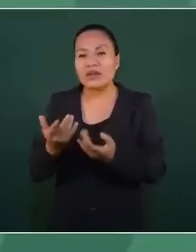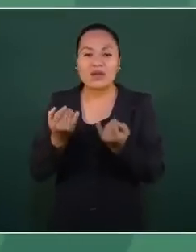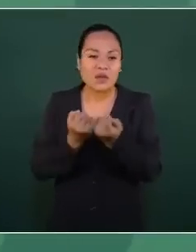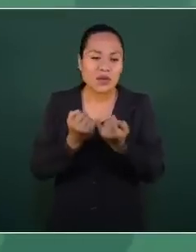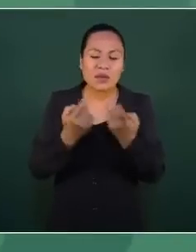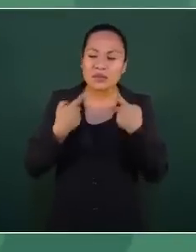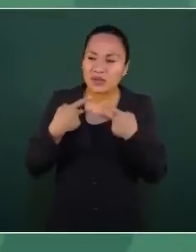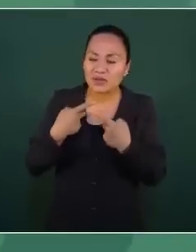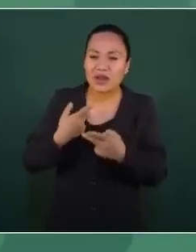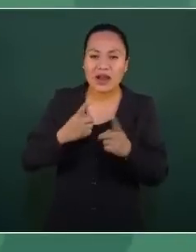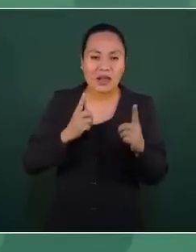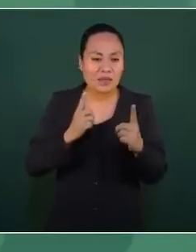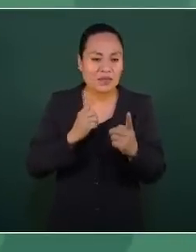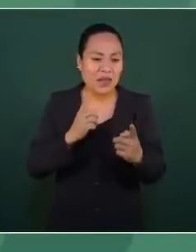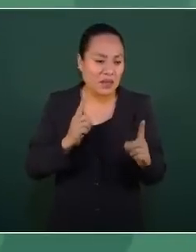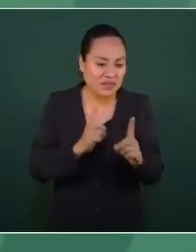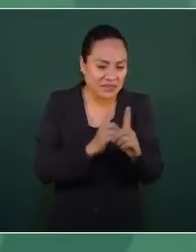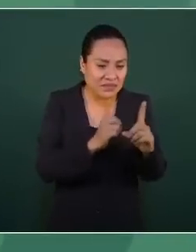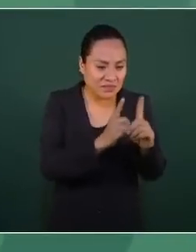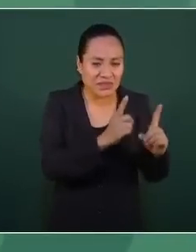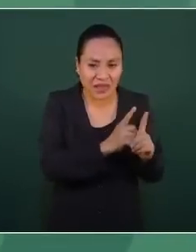saludarnos.